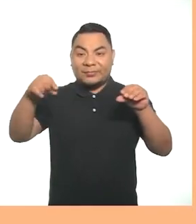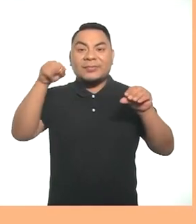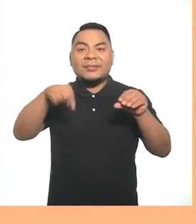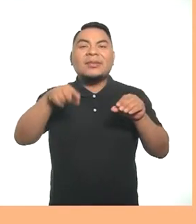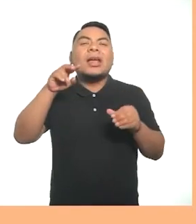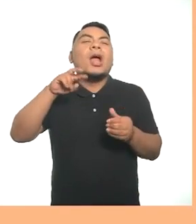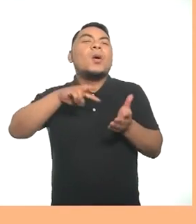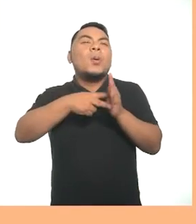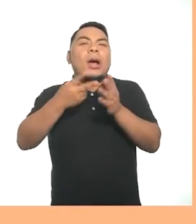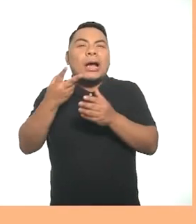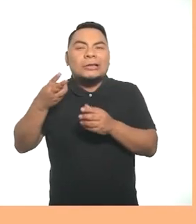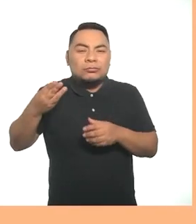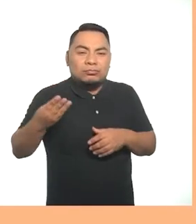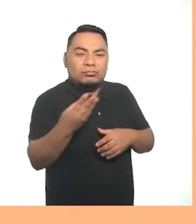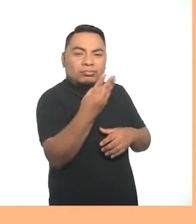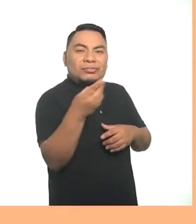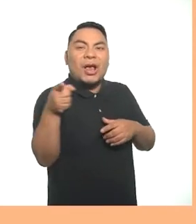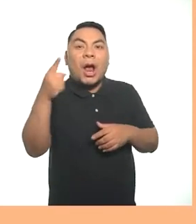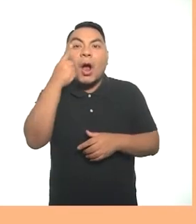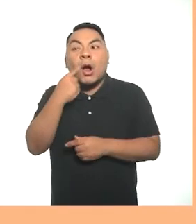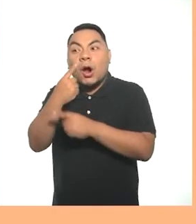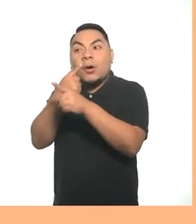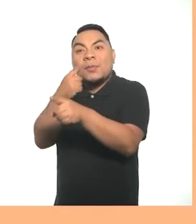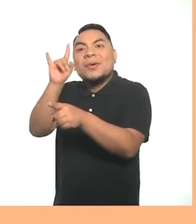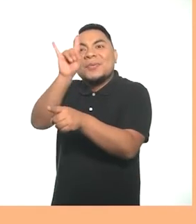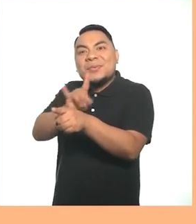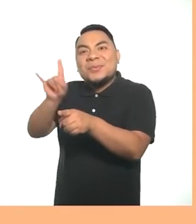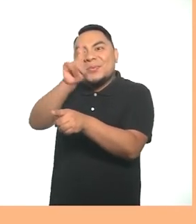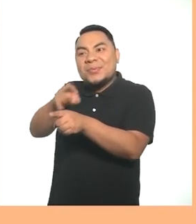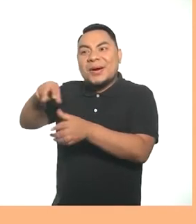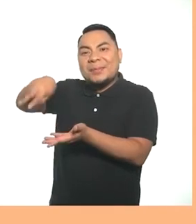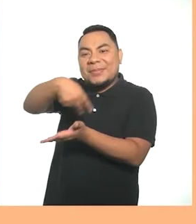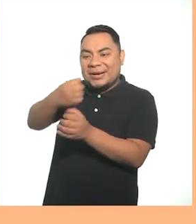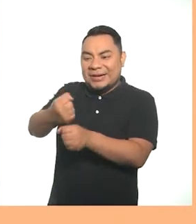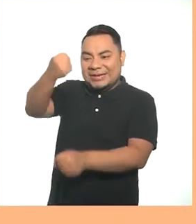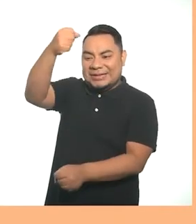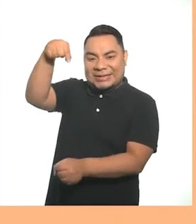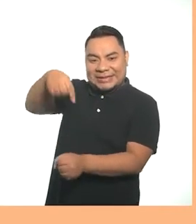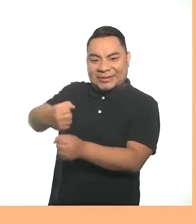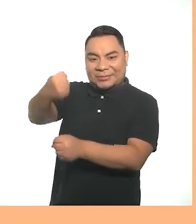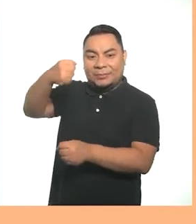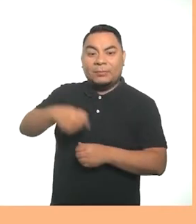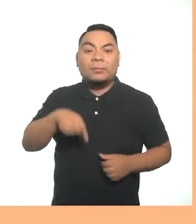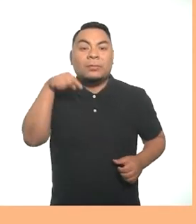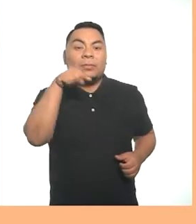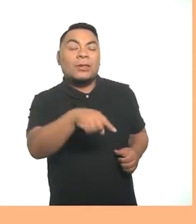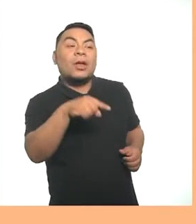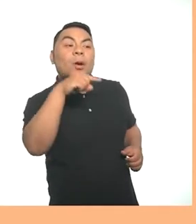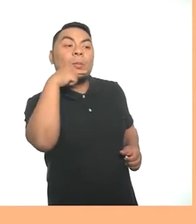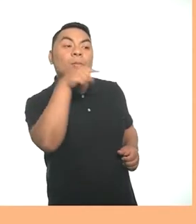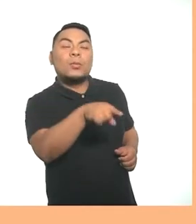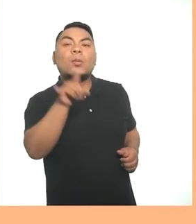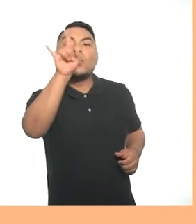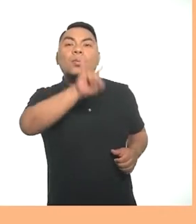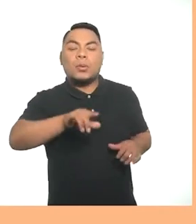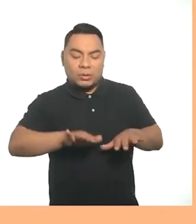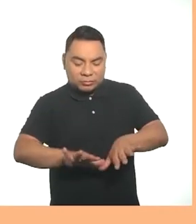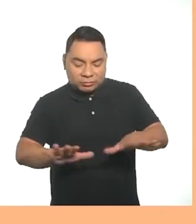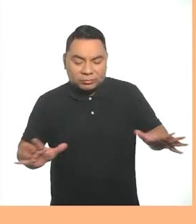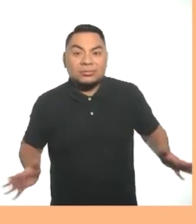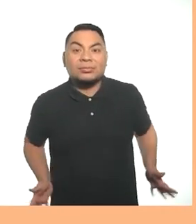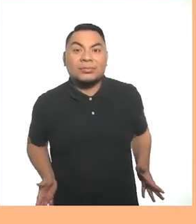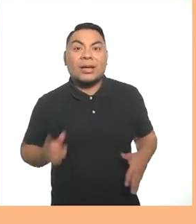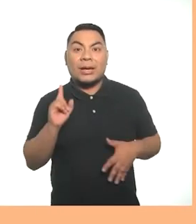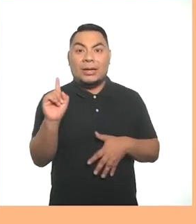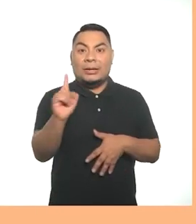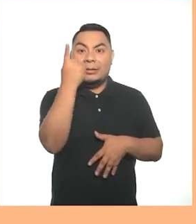que los varones utilizan un trinche para realizar esta danza. Y las mujeres, las chicas, utilizan sus polleras.